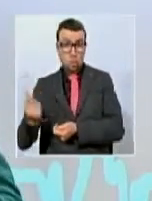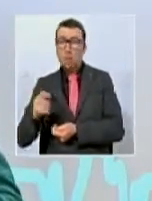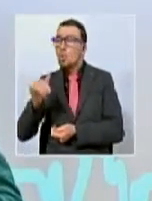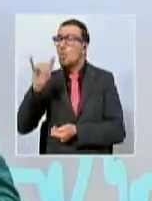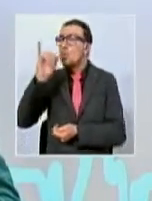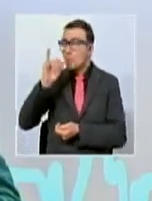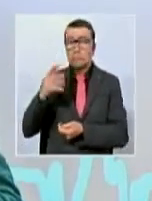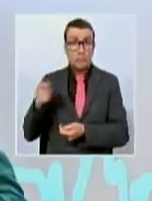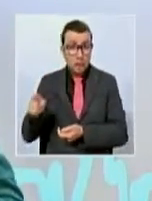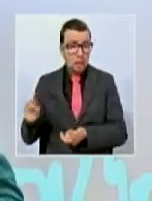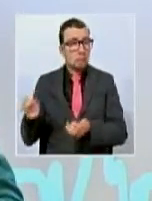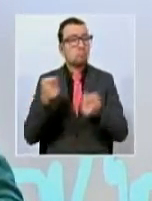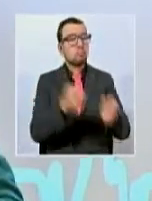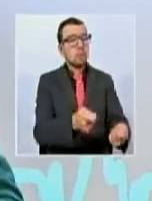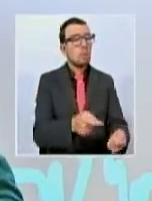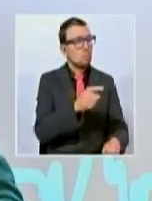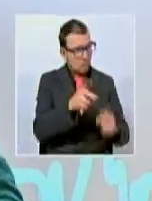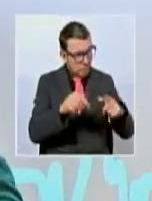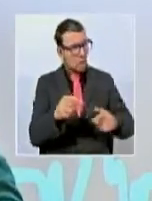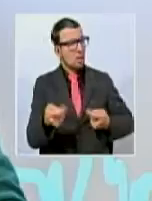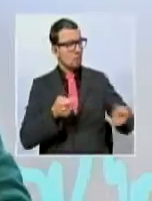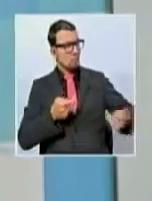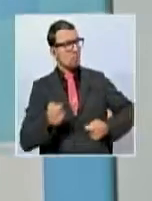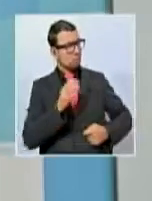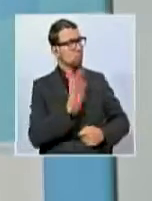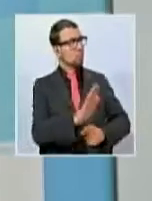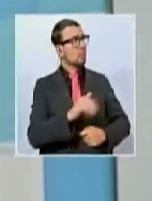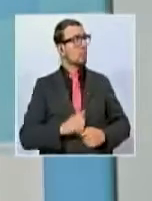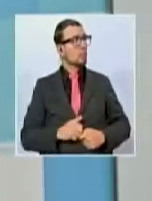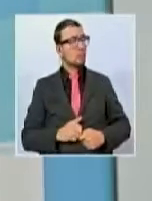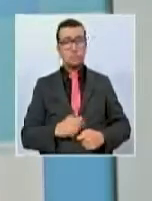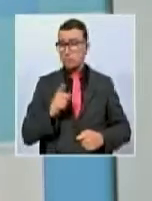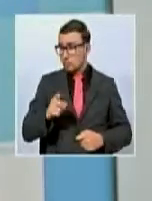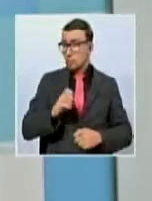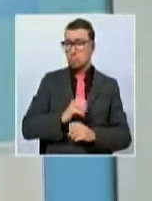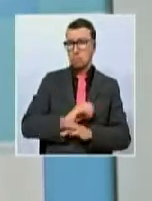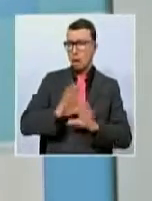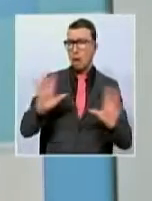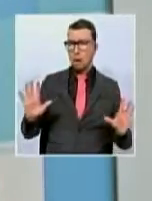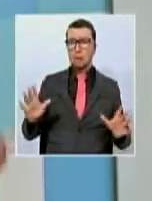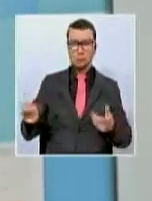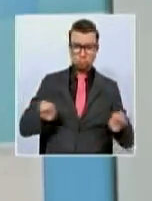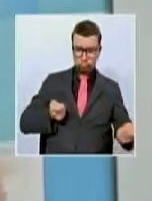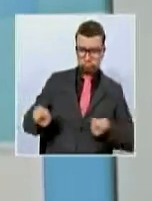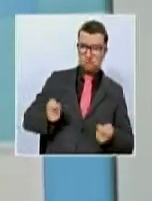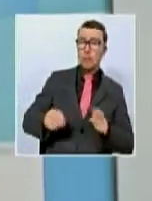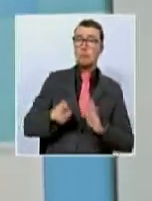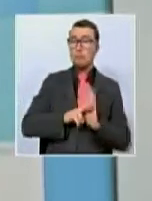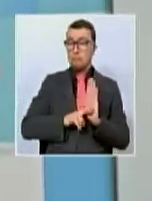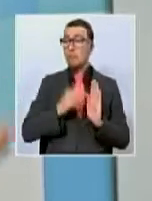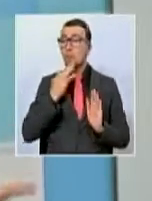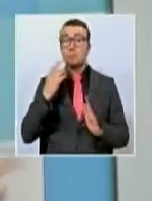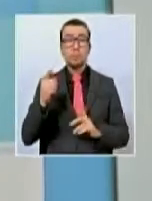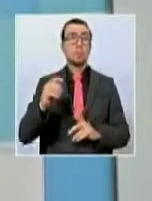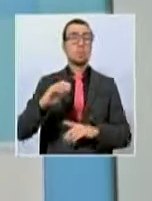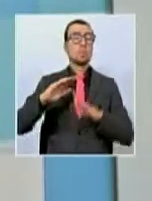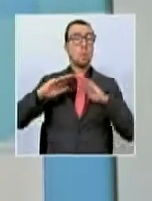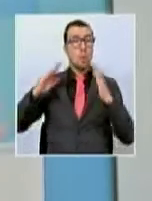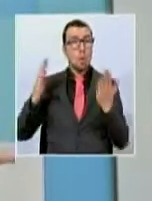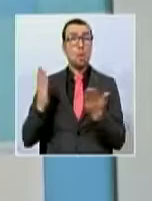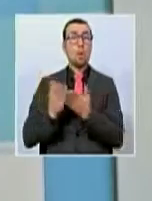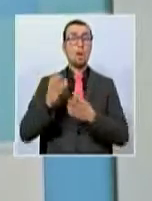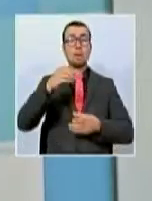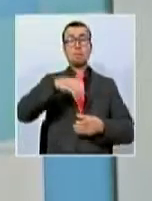también tienen regulación, tienen control? Sí, obviamente si los colegios, las guarderías,